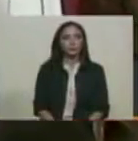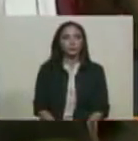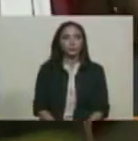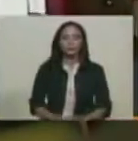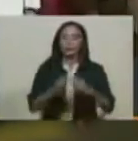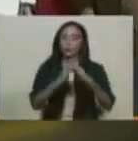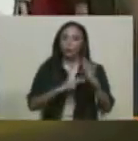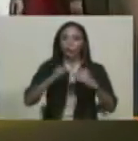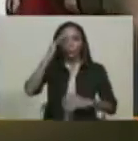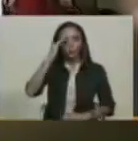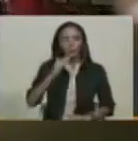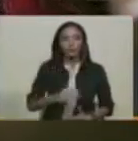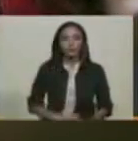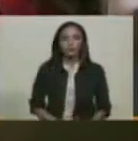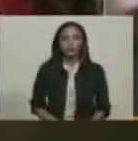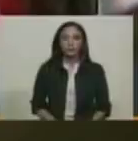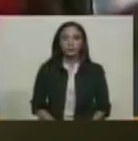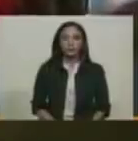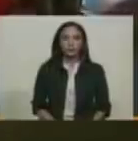Fuerza Armada Nacional Bolivariana.